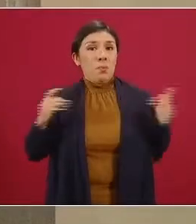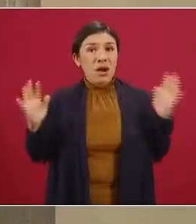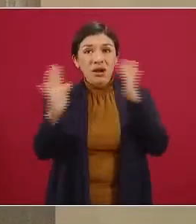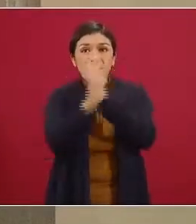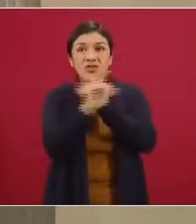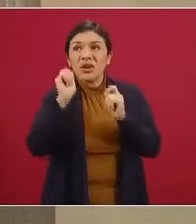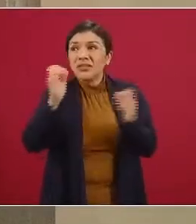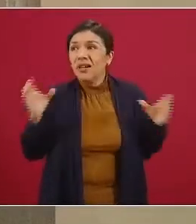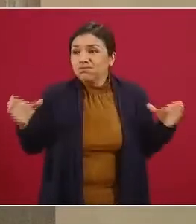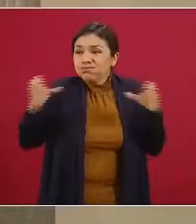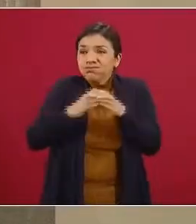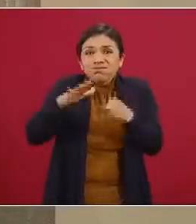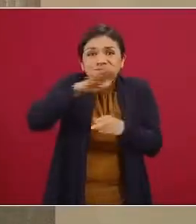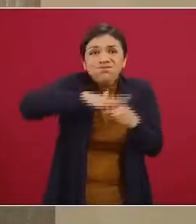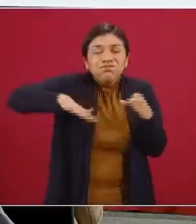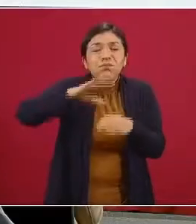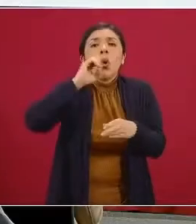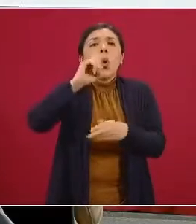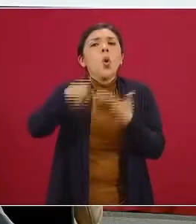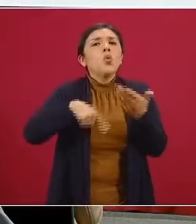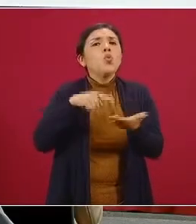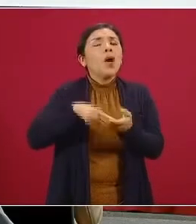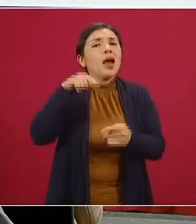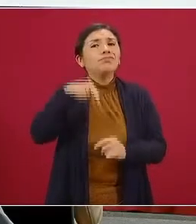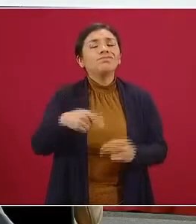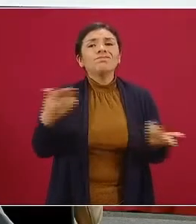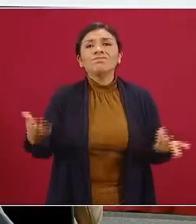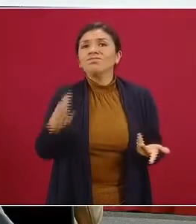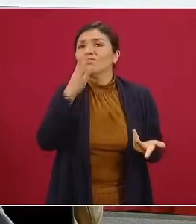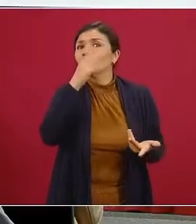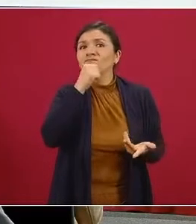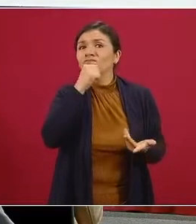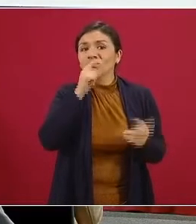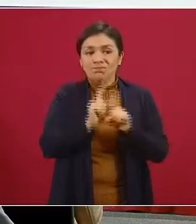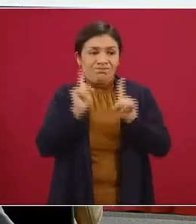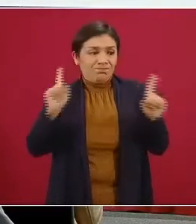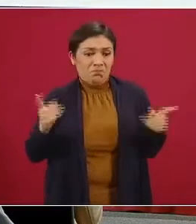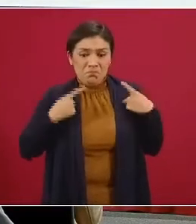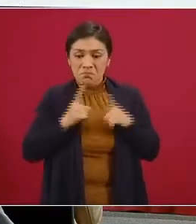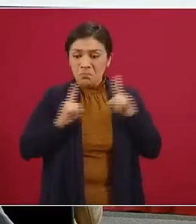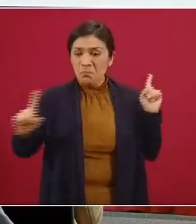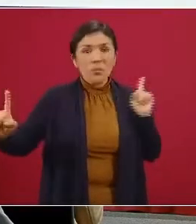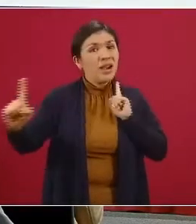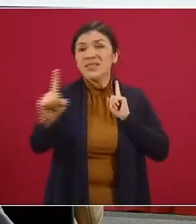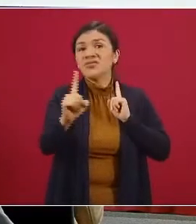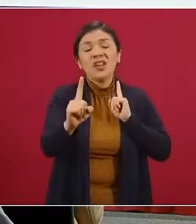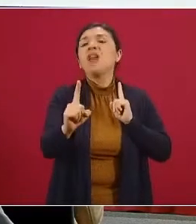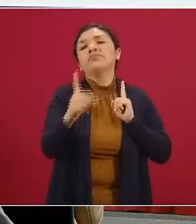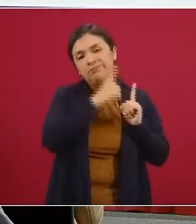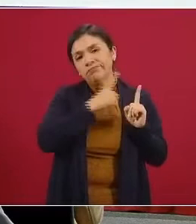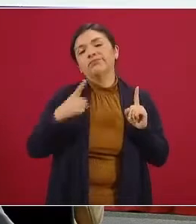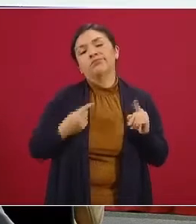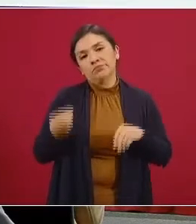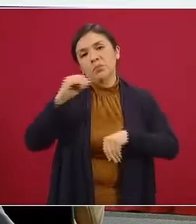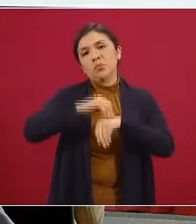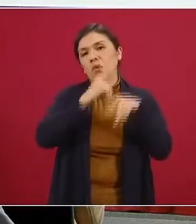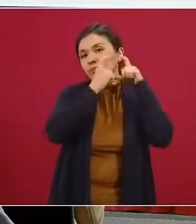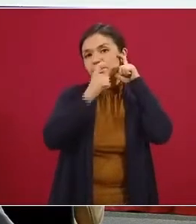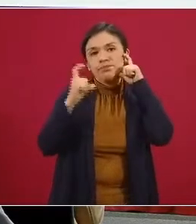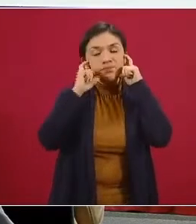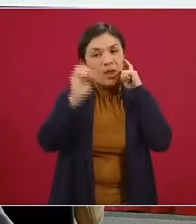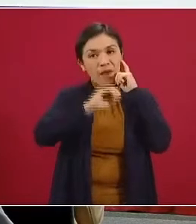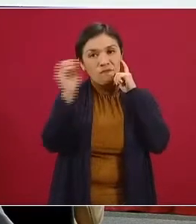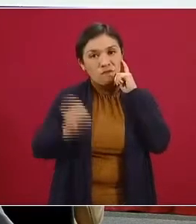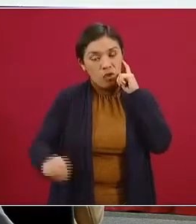cerrados, o sobre todo en áreas en donde no podemos en su momento guardar una sana distancia con las demás personas.